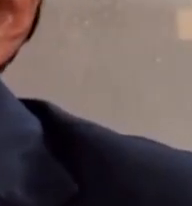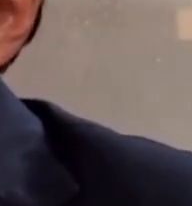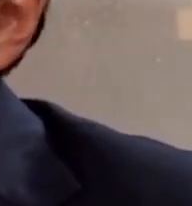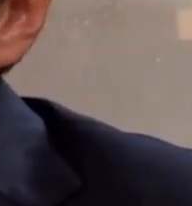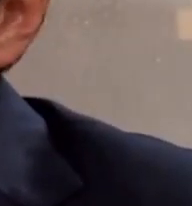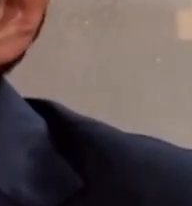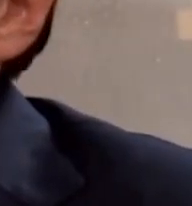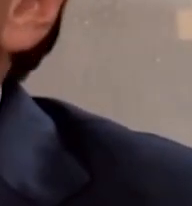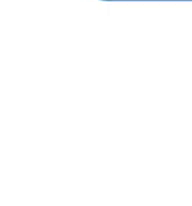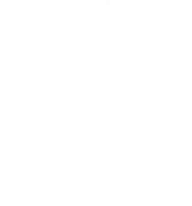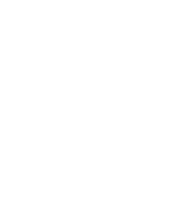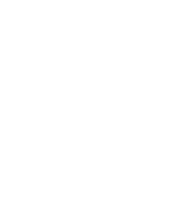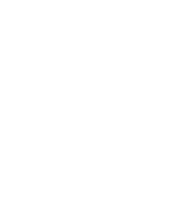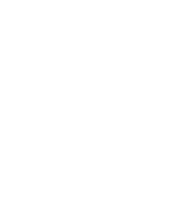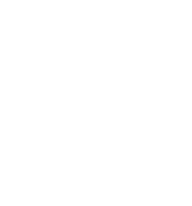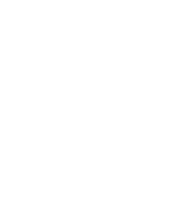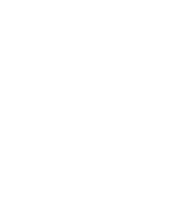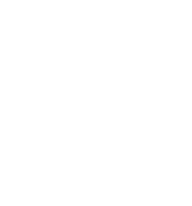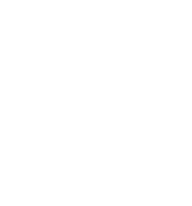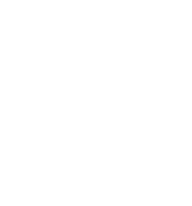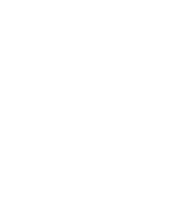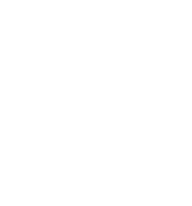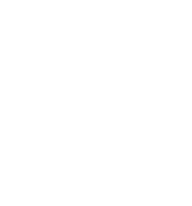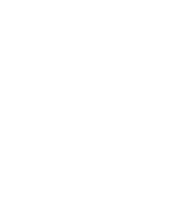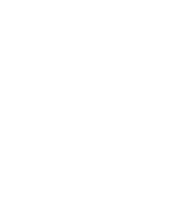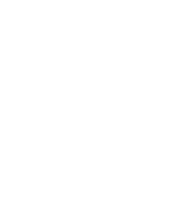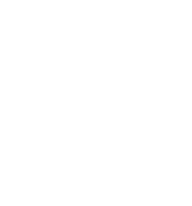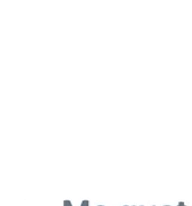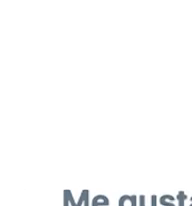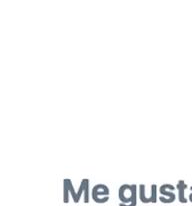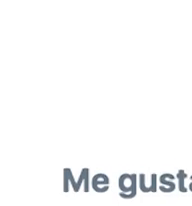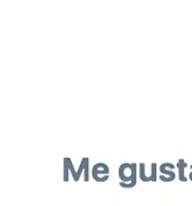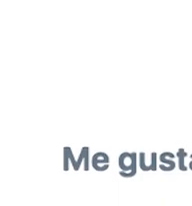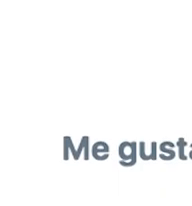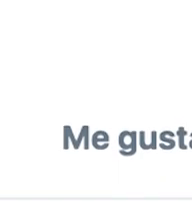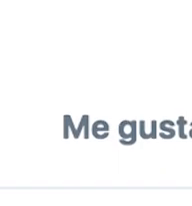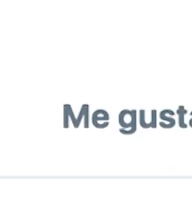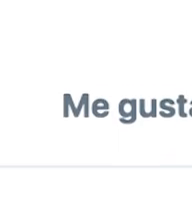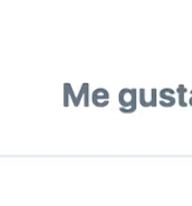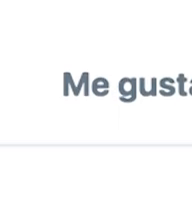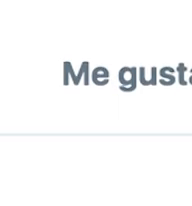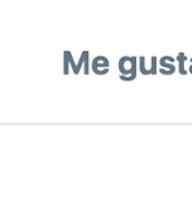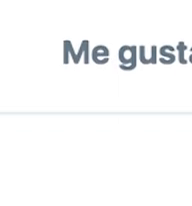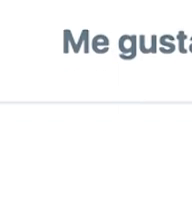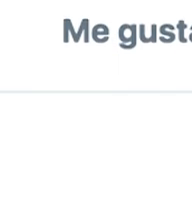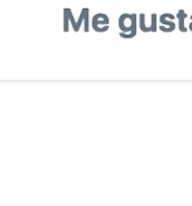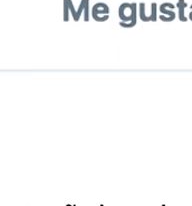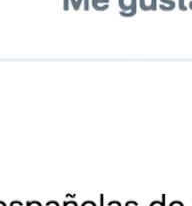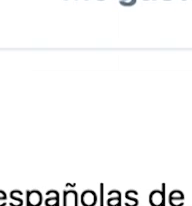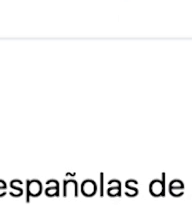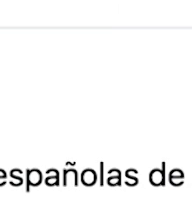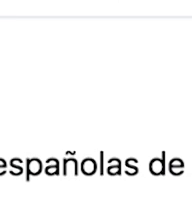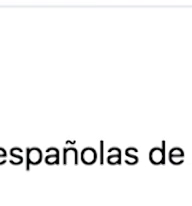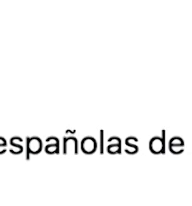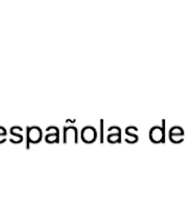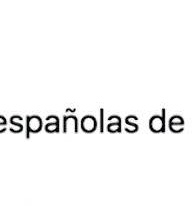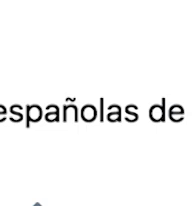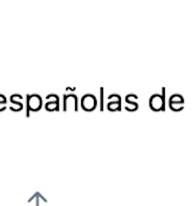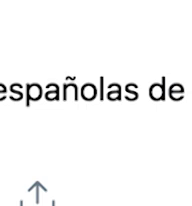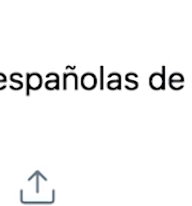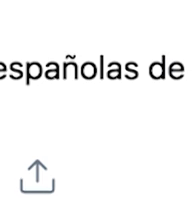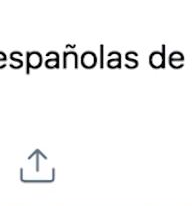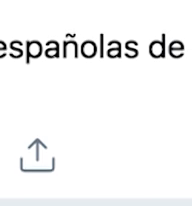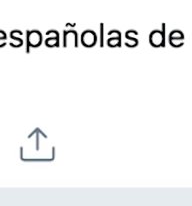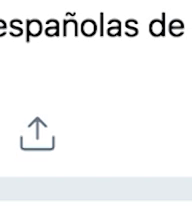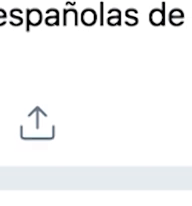málaga españa a través de su cuenta de twitter la fiscalía mexicana informó que la detención de esta persona acusada de